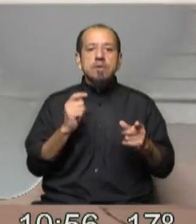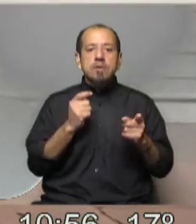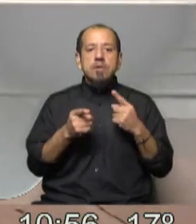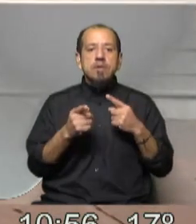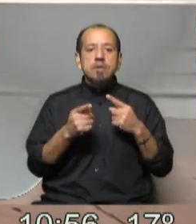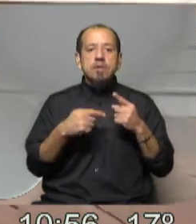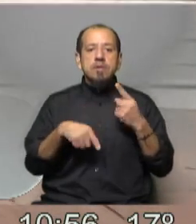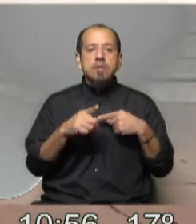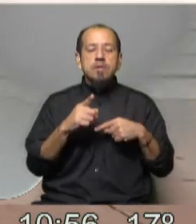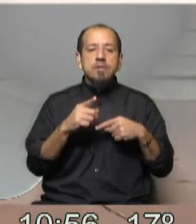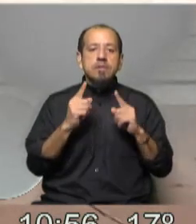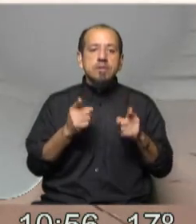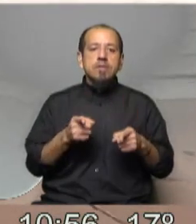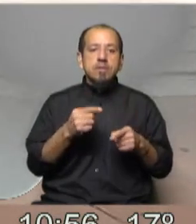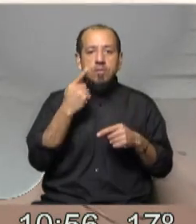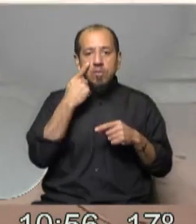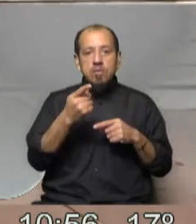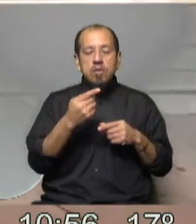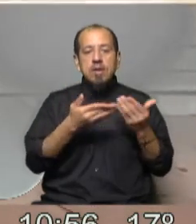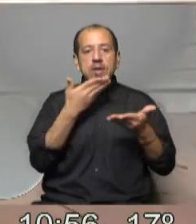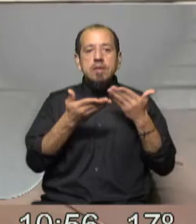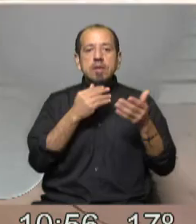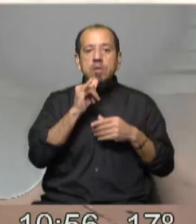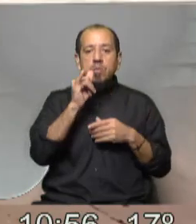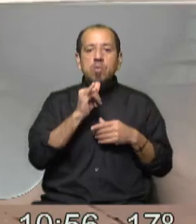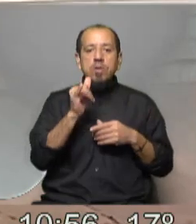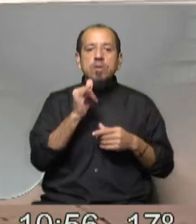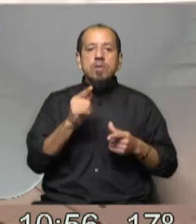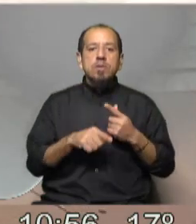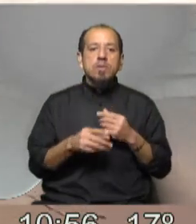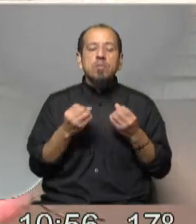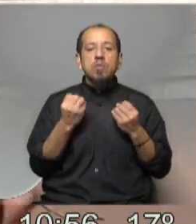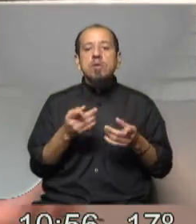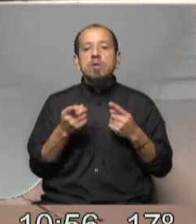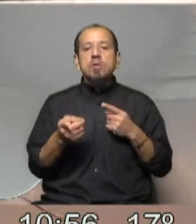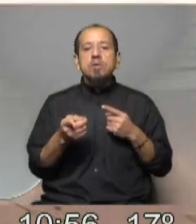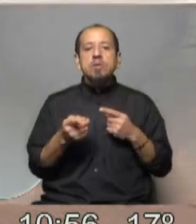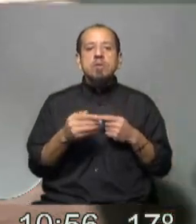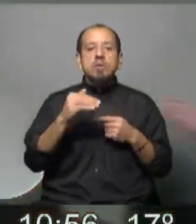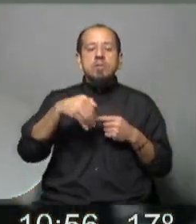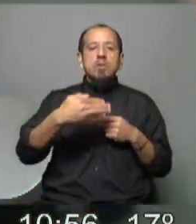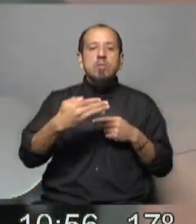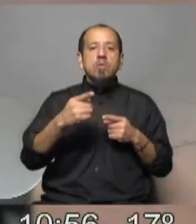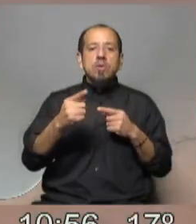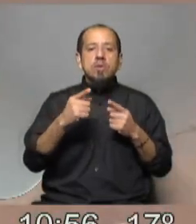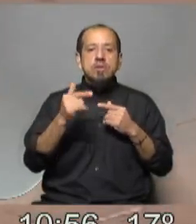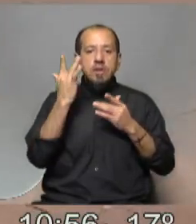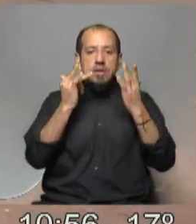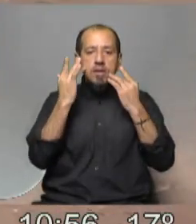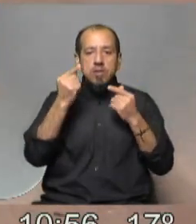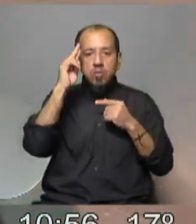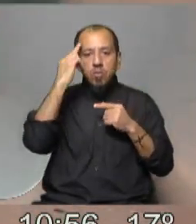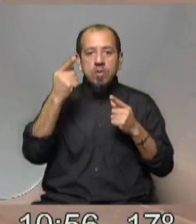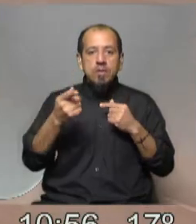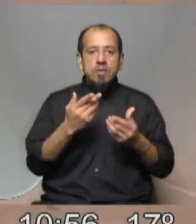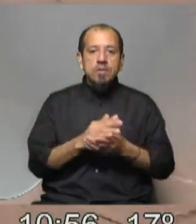niños ni niñas, pero que también pudimos ver Cantacuentos en alguna época de nuestra vida. Por eso estamos con Martín Buscaglia, que es artista, que es uruguayo, que es